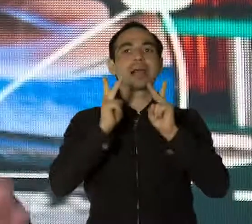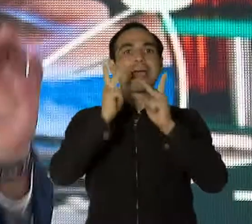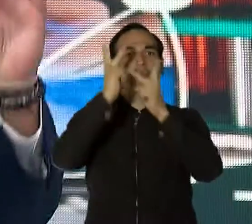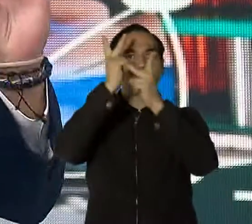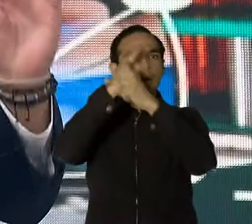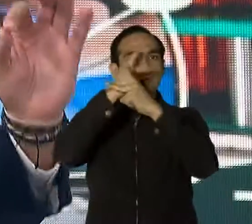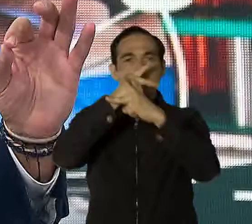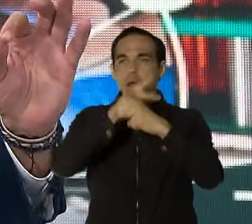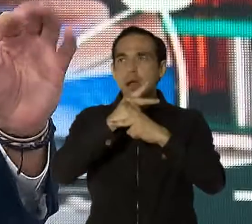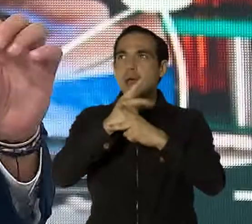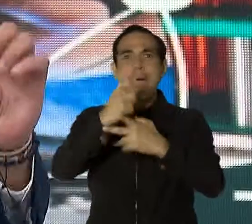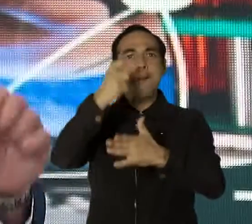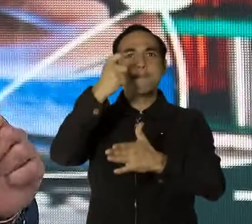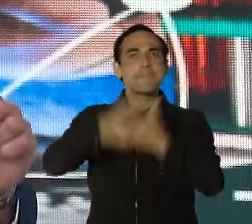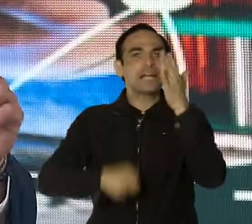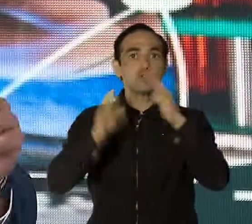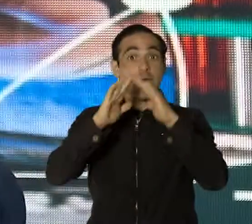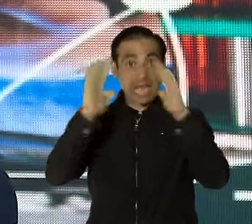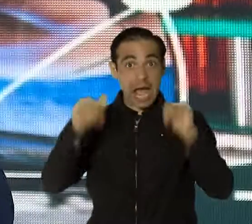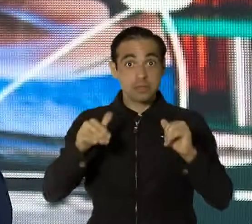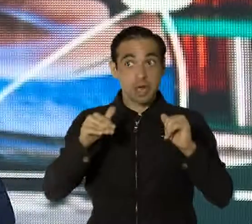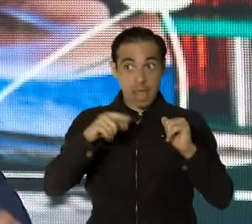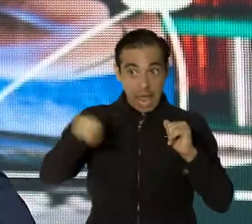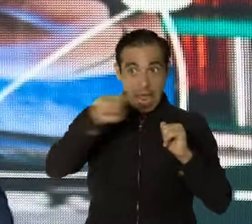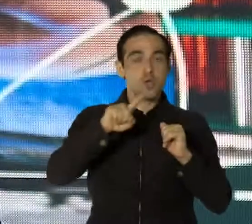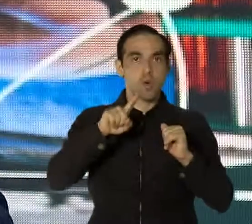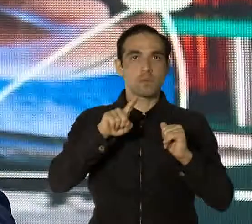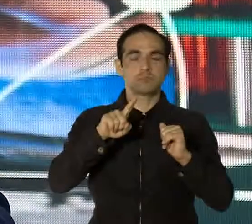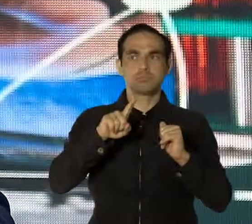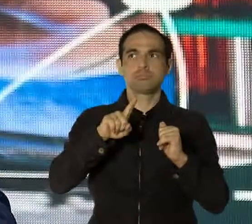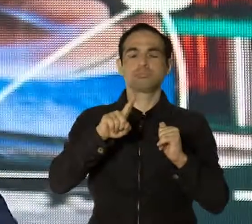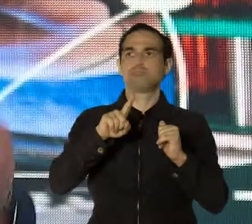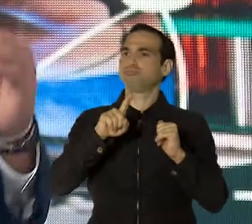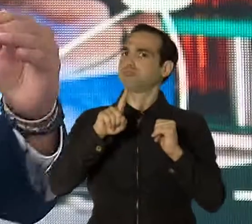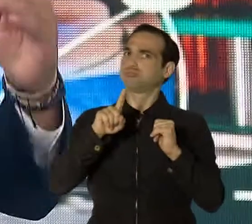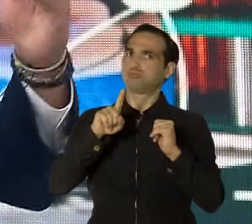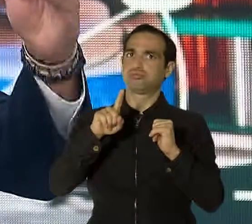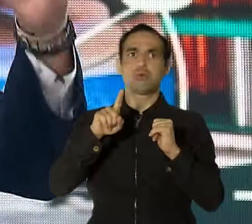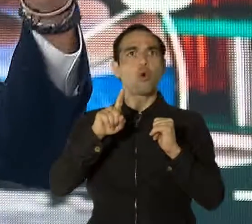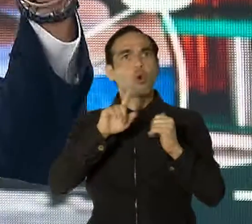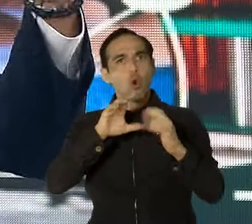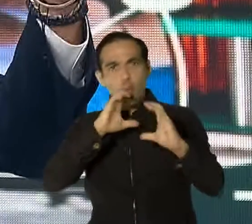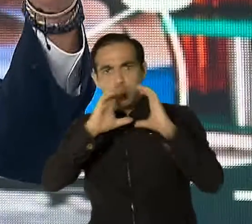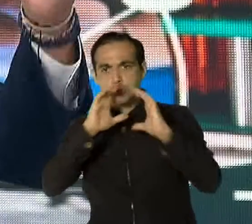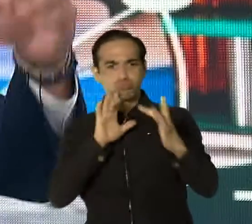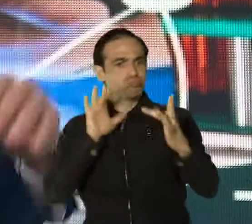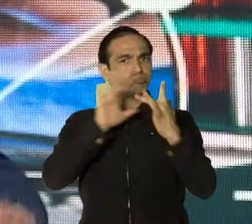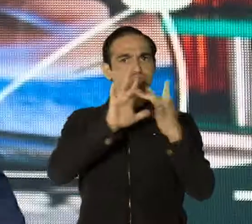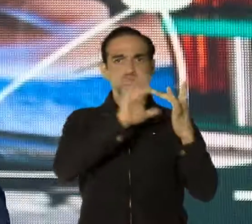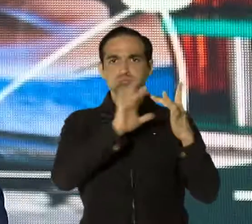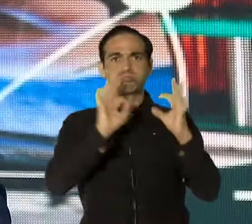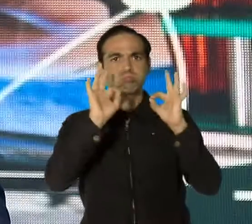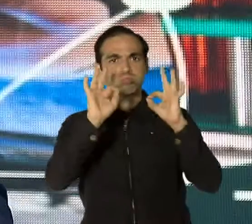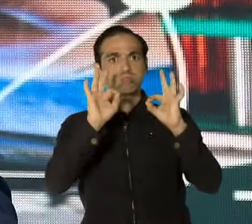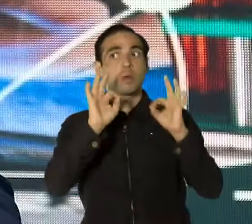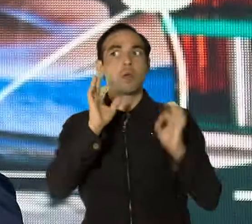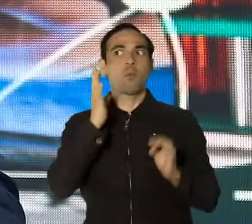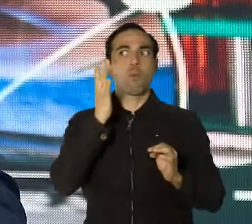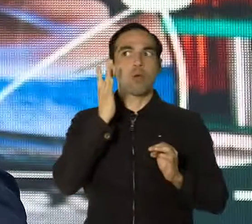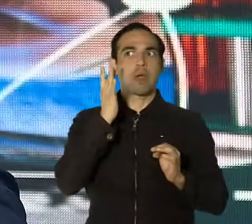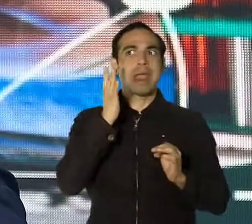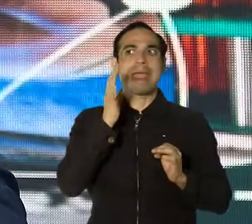son unas personas bien claves dentro de toda transacción, porque el mercado ha ido aumentando y los